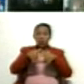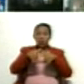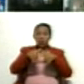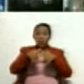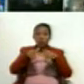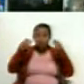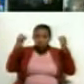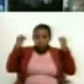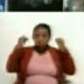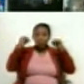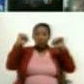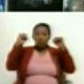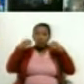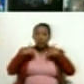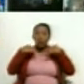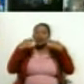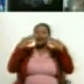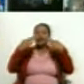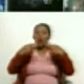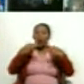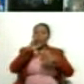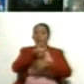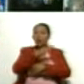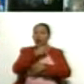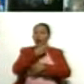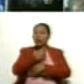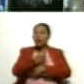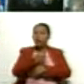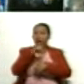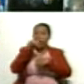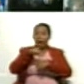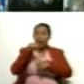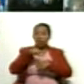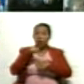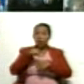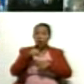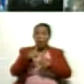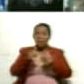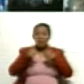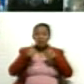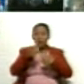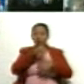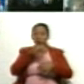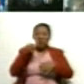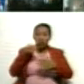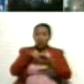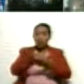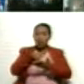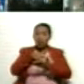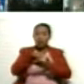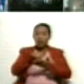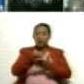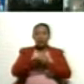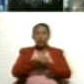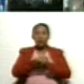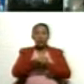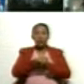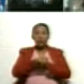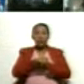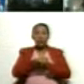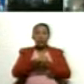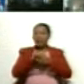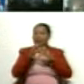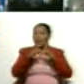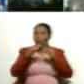practicar, pues, y estoy seguro que el 3 de diciembre esto va a ser una cosa extraordinaria de participación de todo